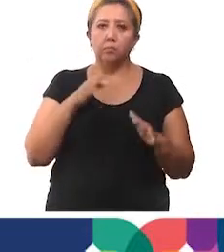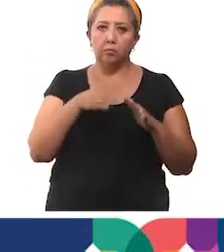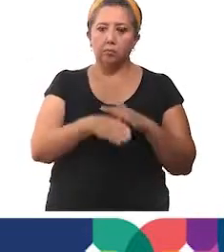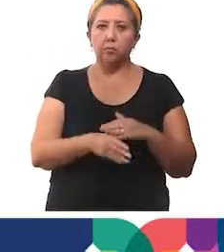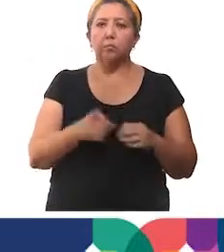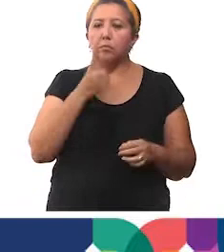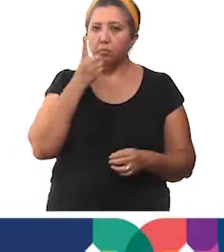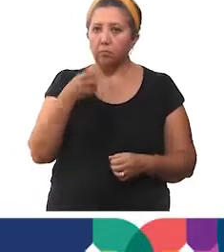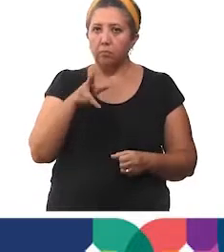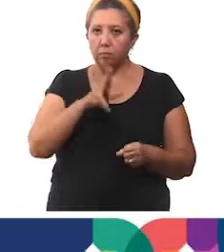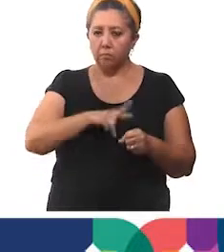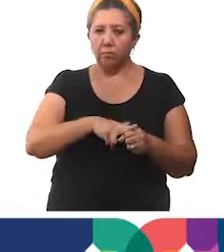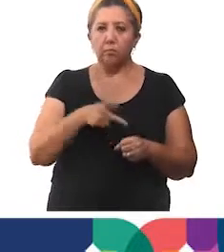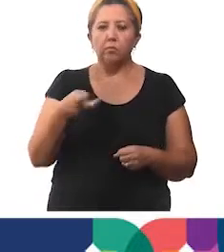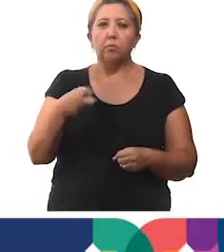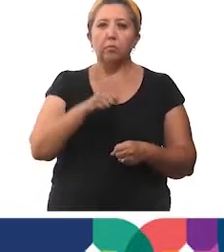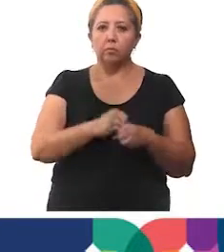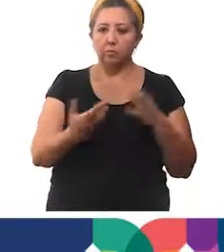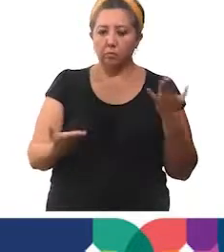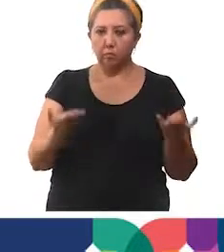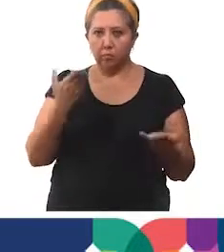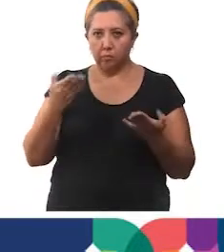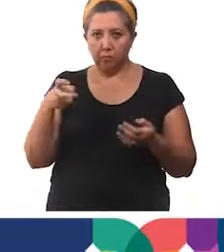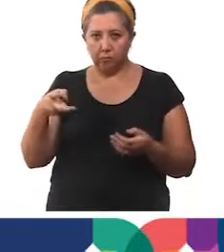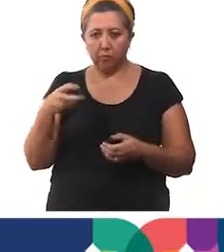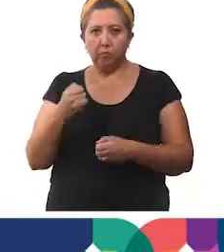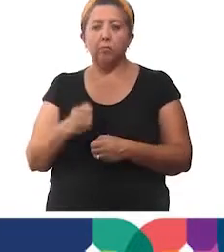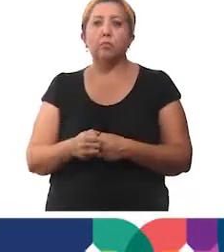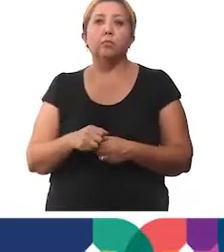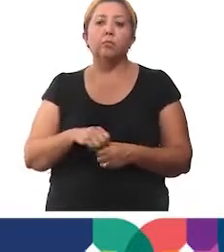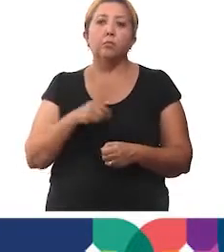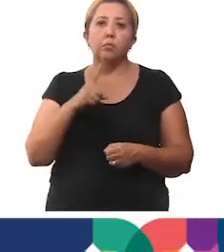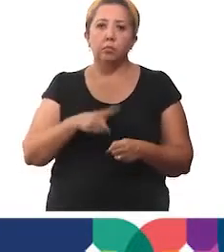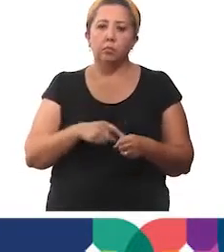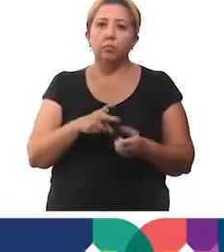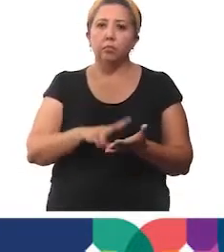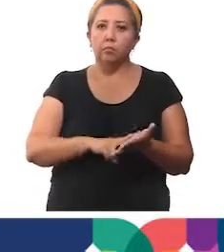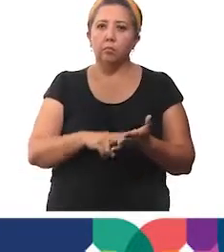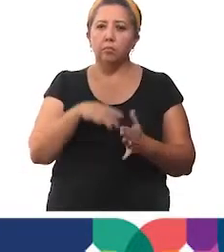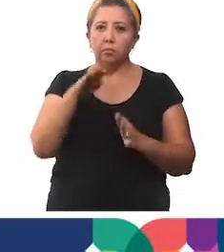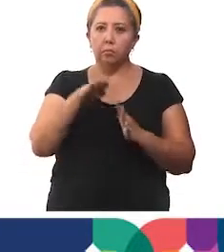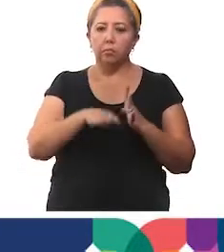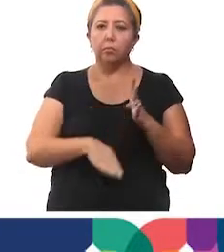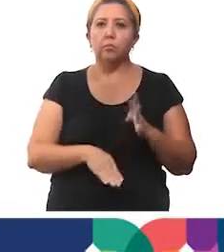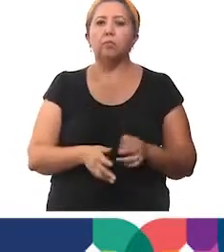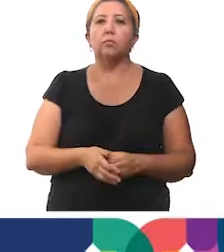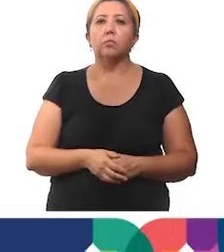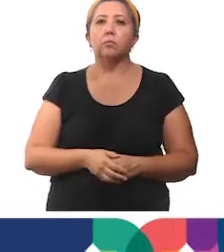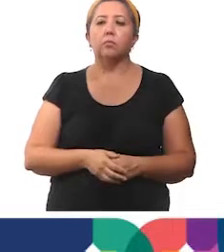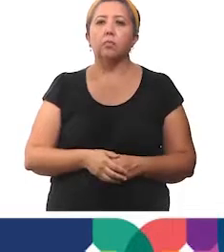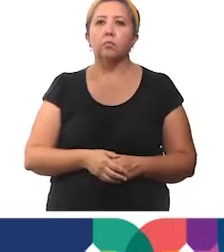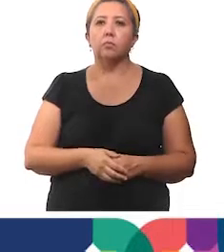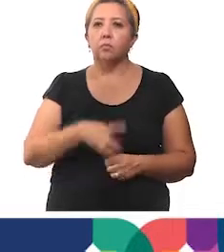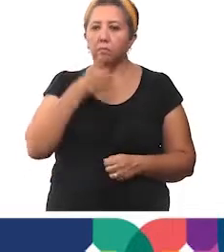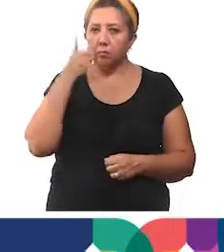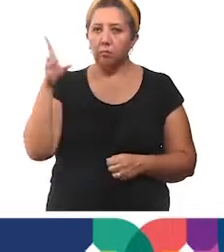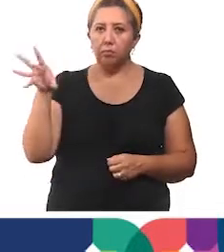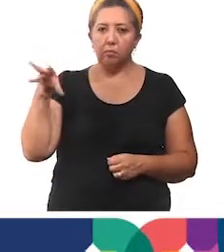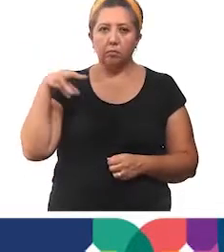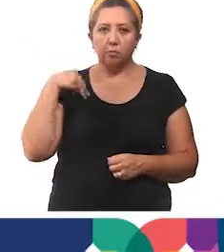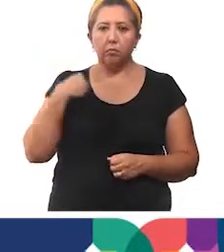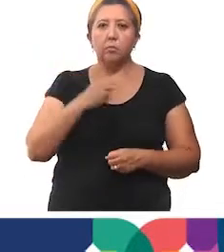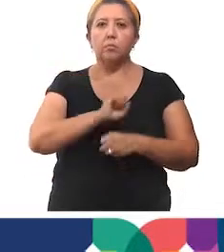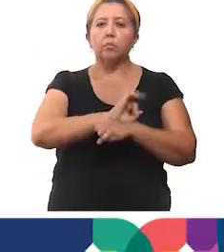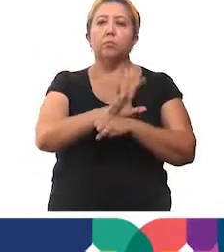El incremento en admisiones hospitalarias de la semana con respecto a la anterior está en color verde y en descenso. El ritmo